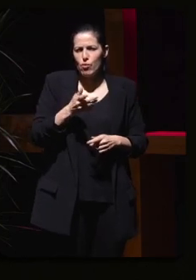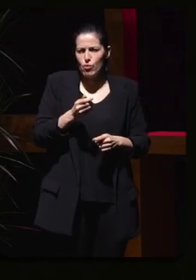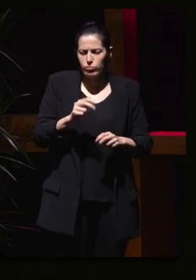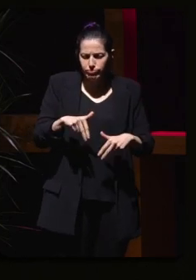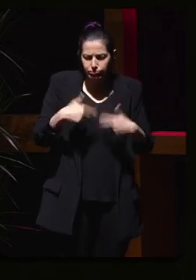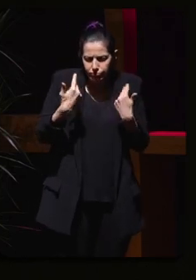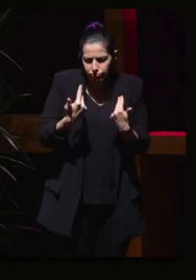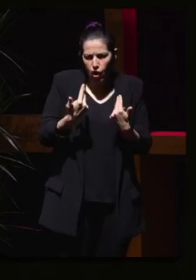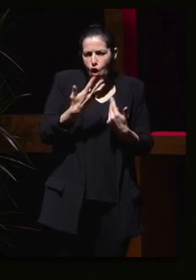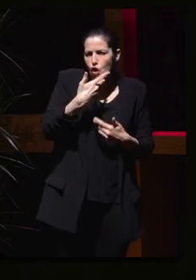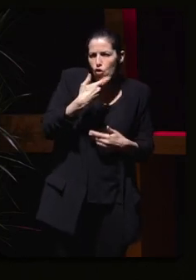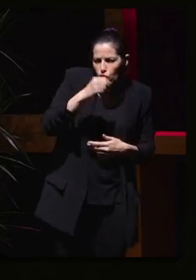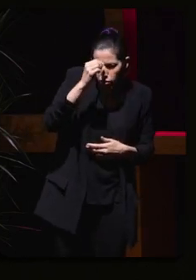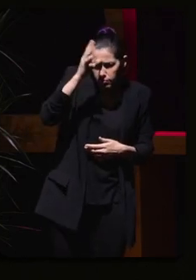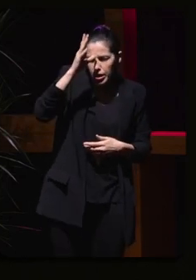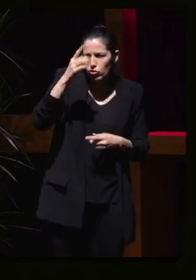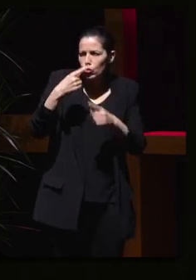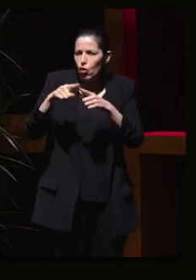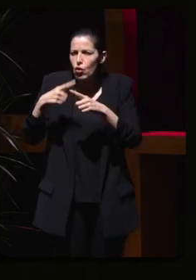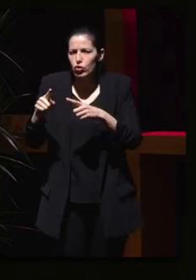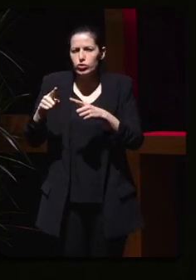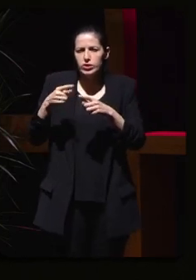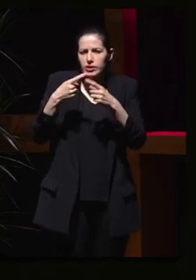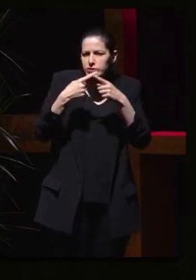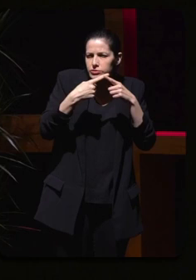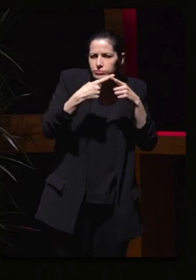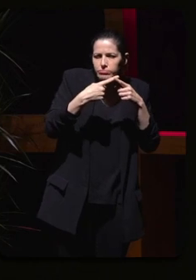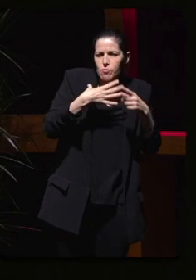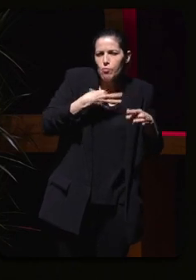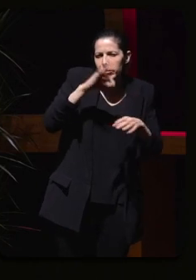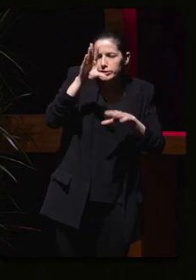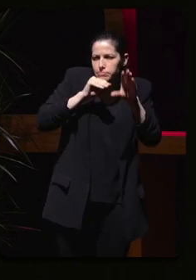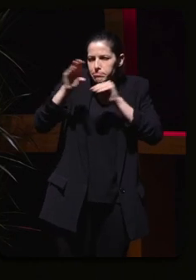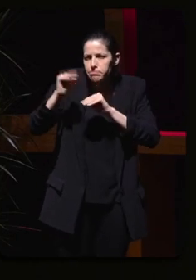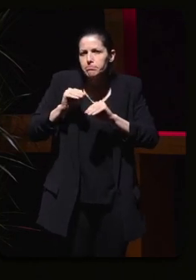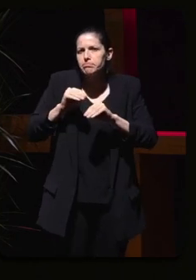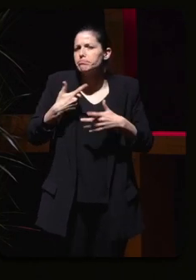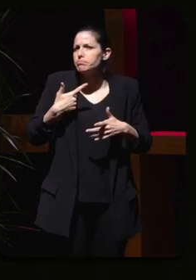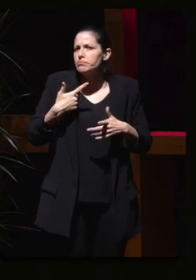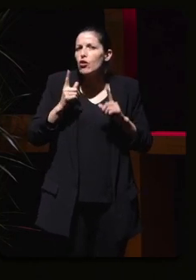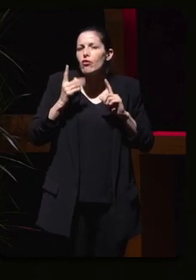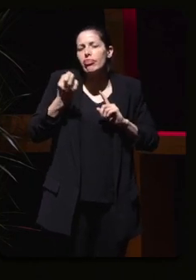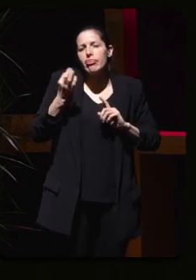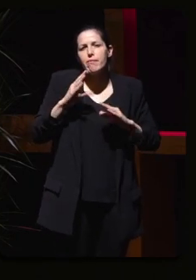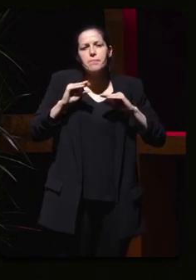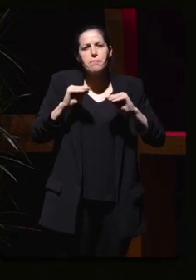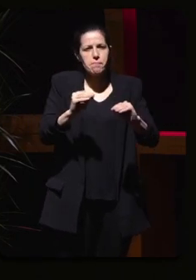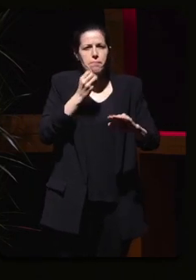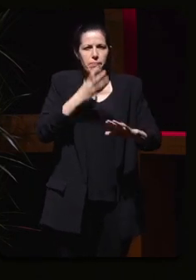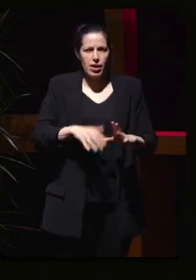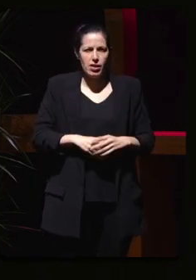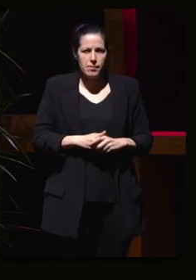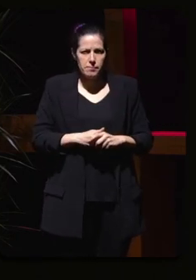de acercamiento a lo distinto, ¿no?, de comprensión de lo diferente, etc. Pero eso sí se usa bien, porque si se usa